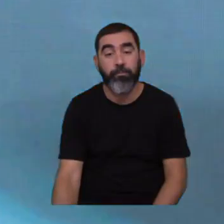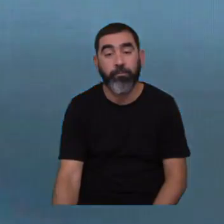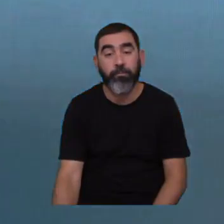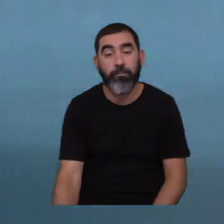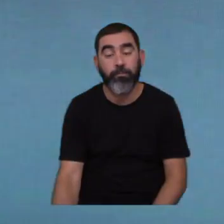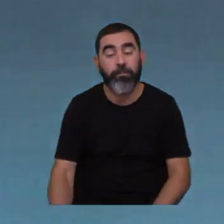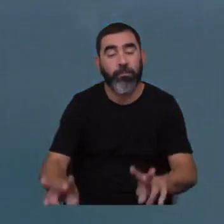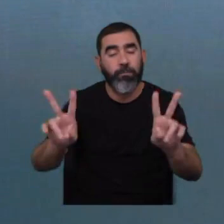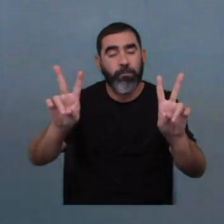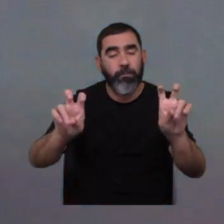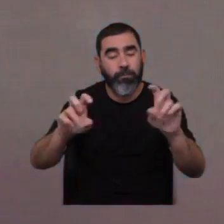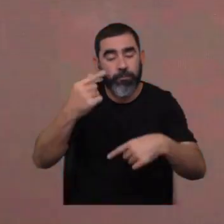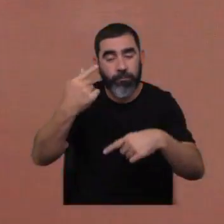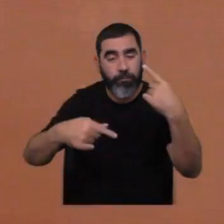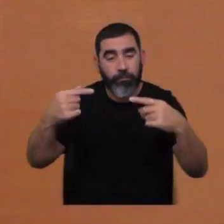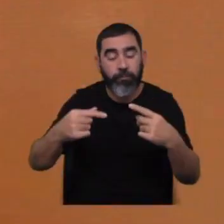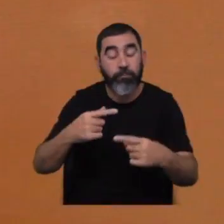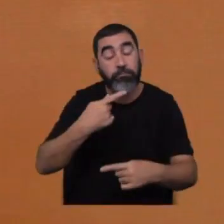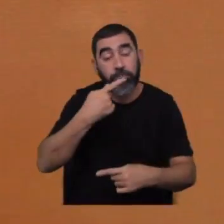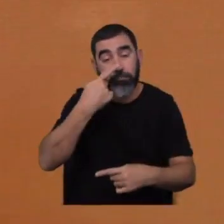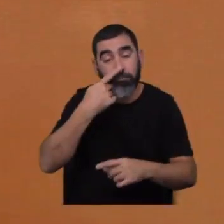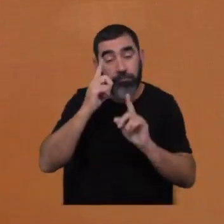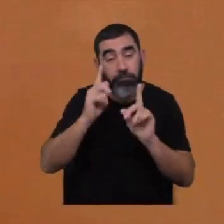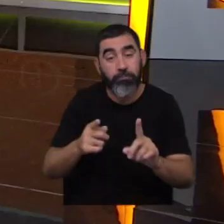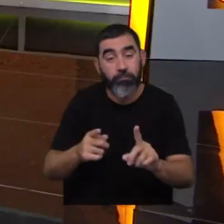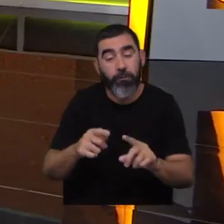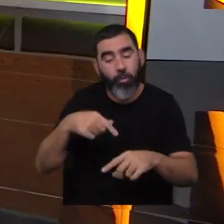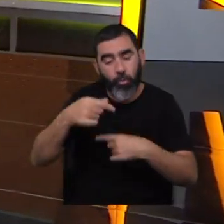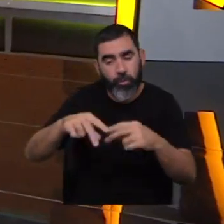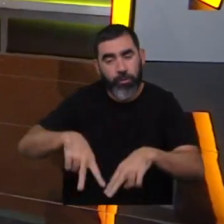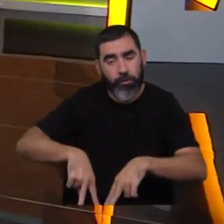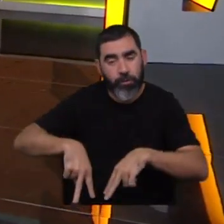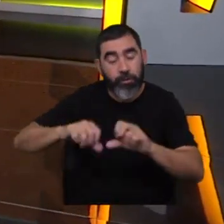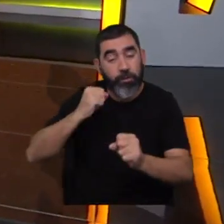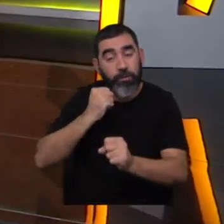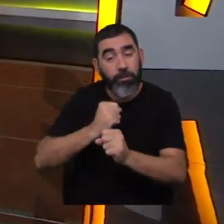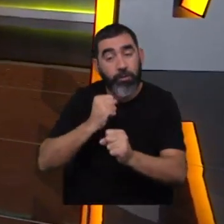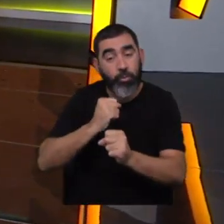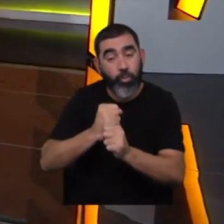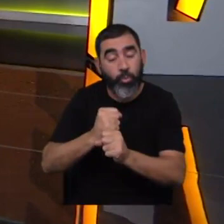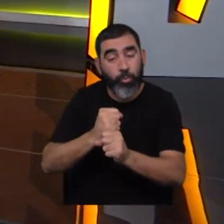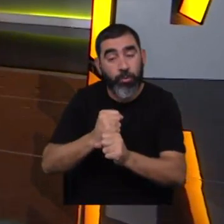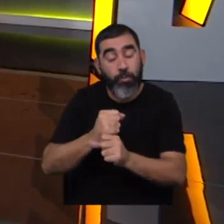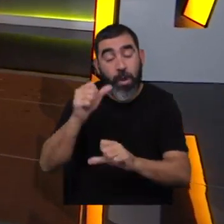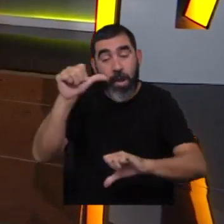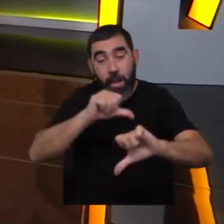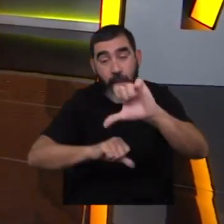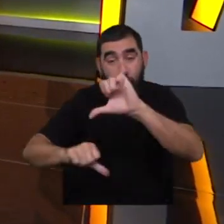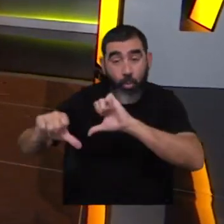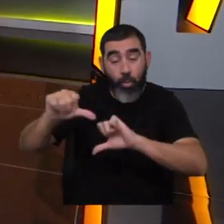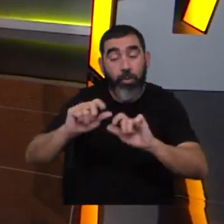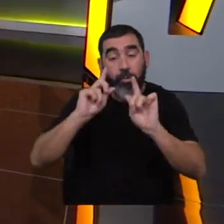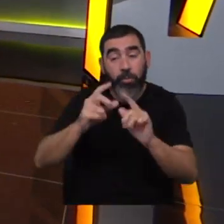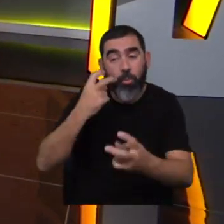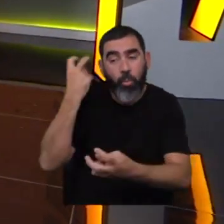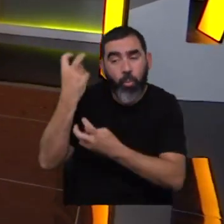Muchos temas juntos, Alexandra, la verdad que es sumamente interesante. Y bueno, siguen investigando, siguen trabajando en conjunto, porque bueno, este laboratorio lo que hace es también